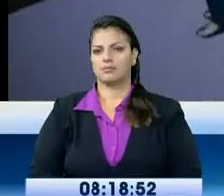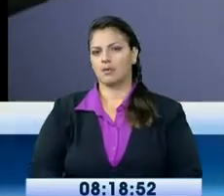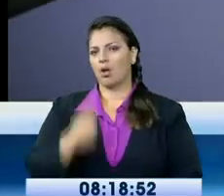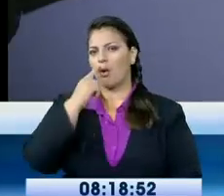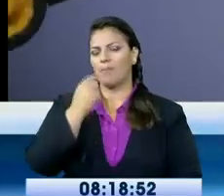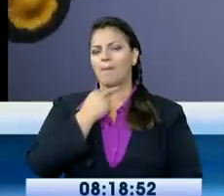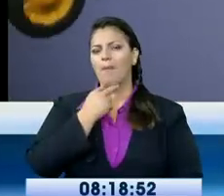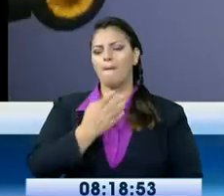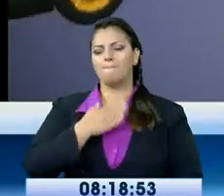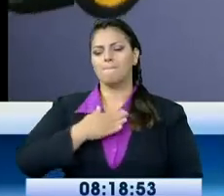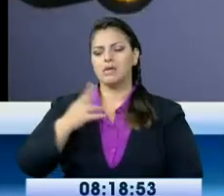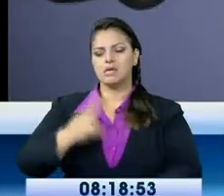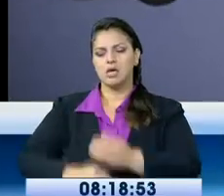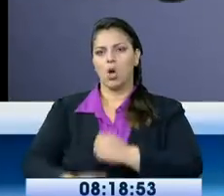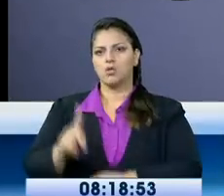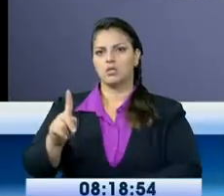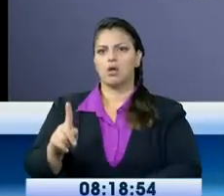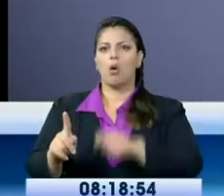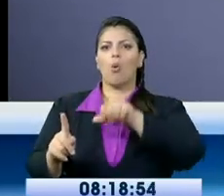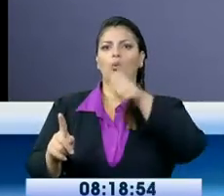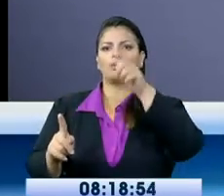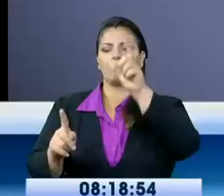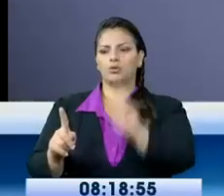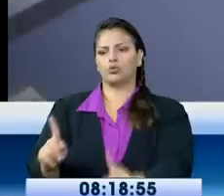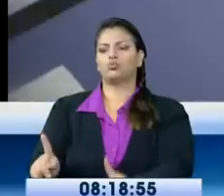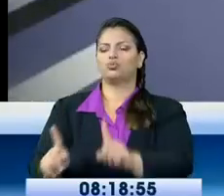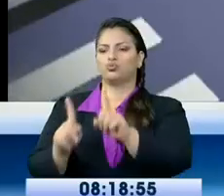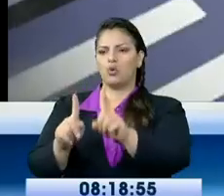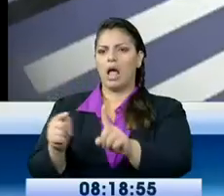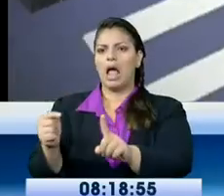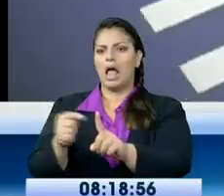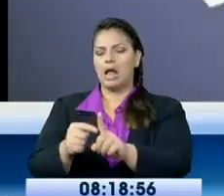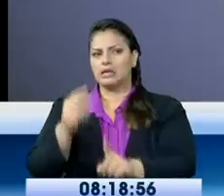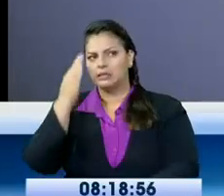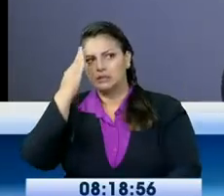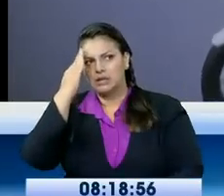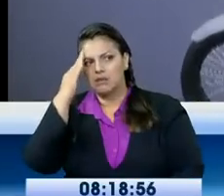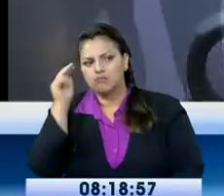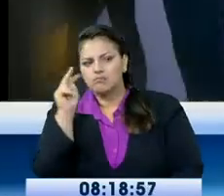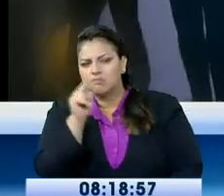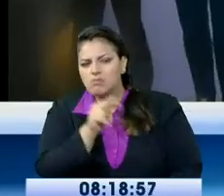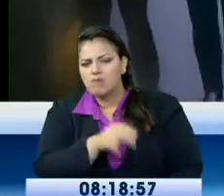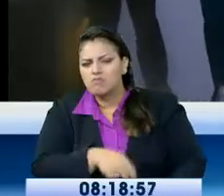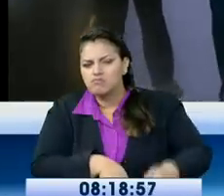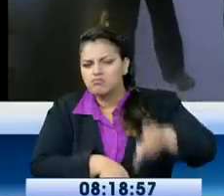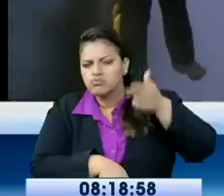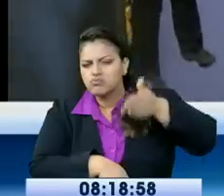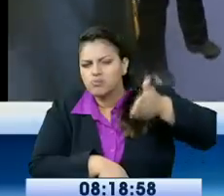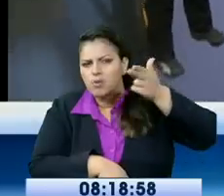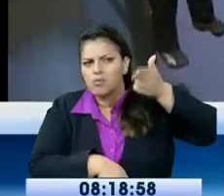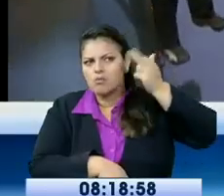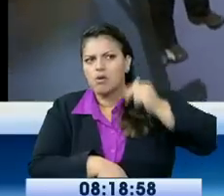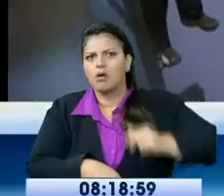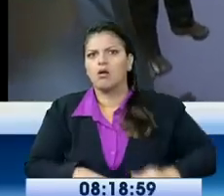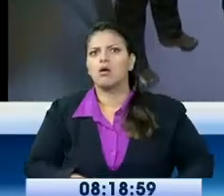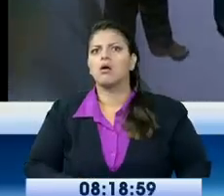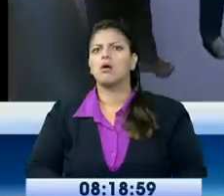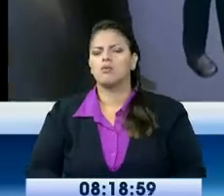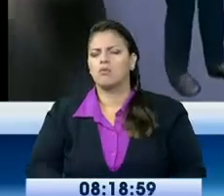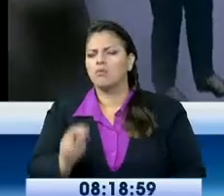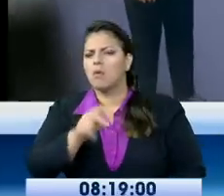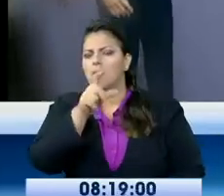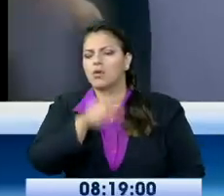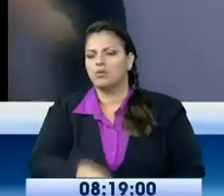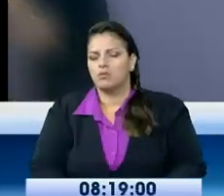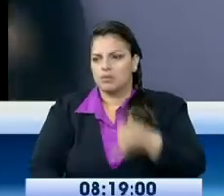estaban reunidos, ahí lo interceptan, pero había esa persona que llamaba por teléfono a cada rato. y este era como quien dice el campanero. Él